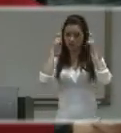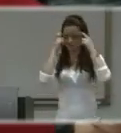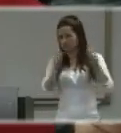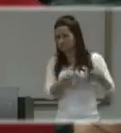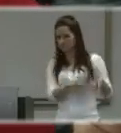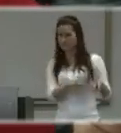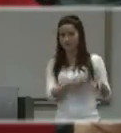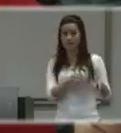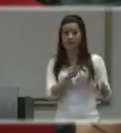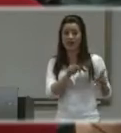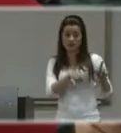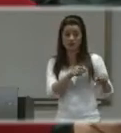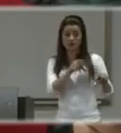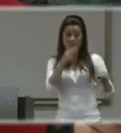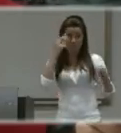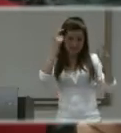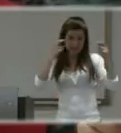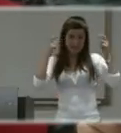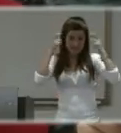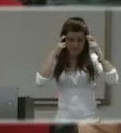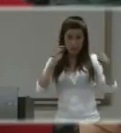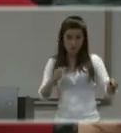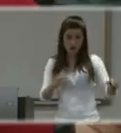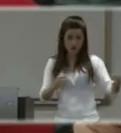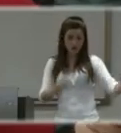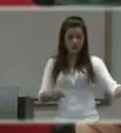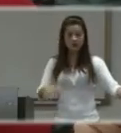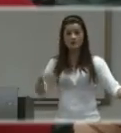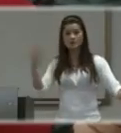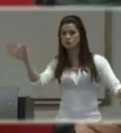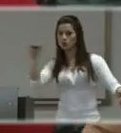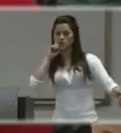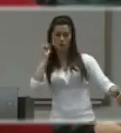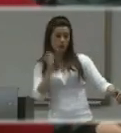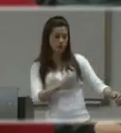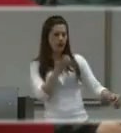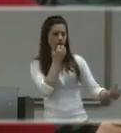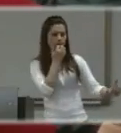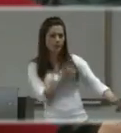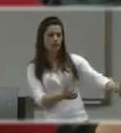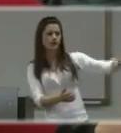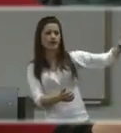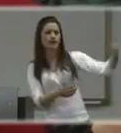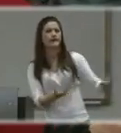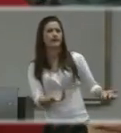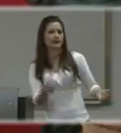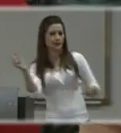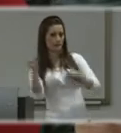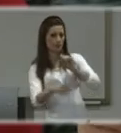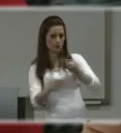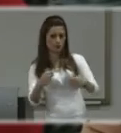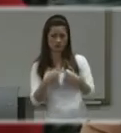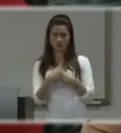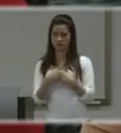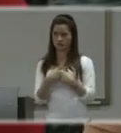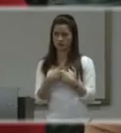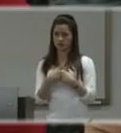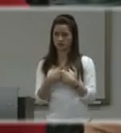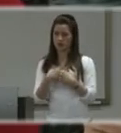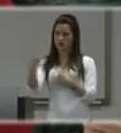más intelectual, cuando le preguntan ¿y cuando crezca qué? No es cuando crezca qué va a hacer ella, sino ¿cómo la va a defender usted